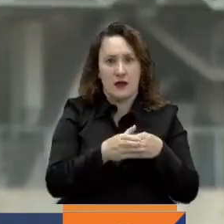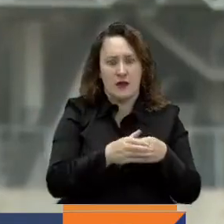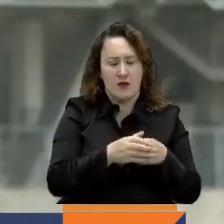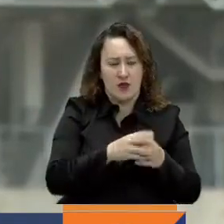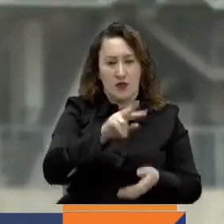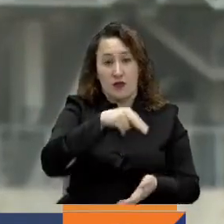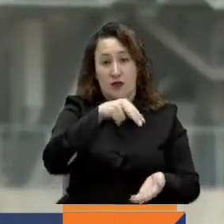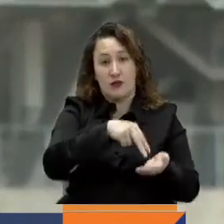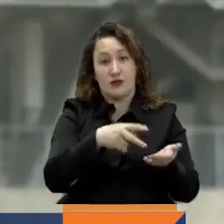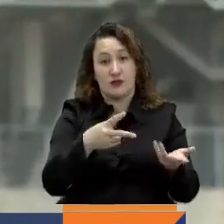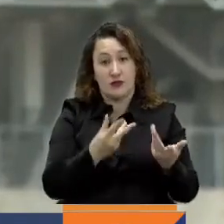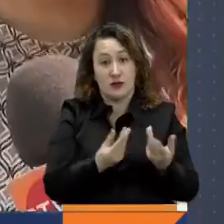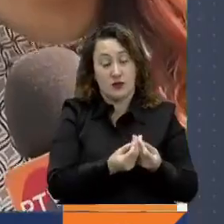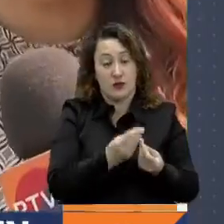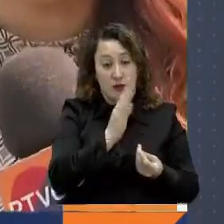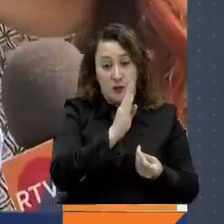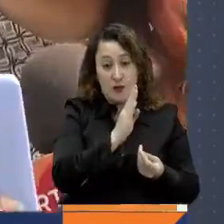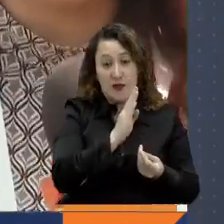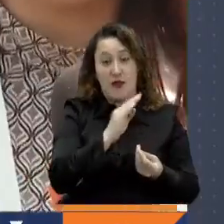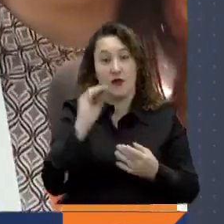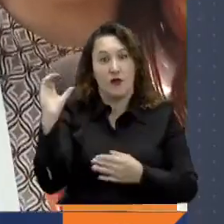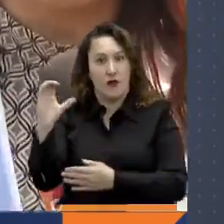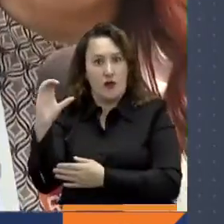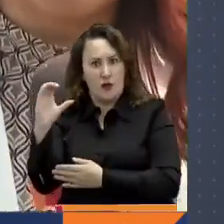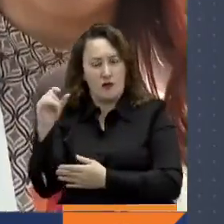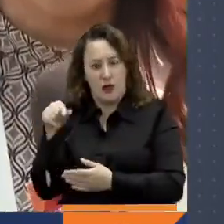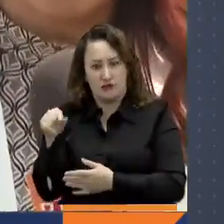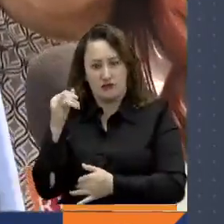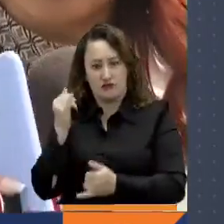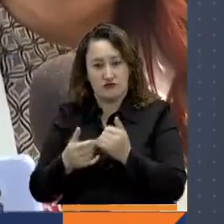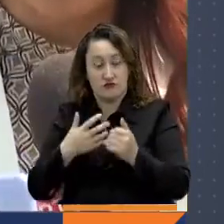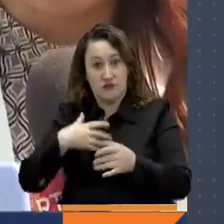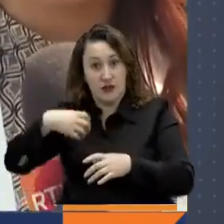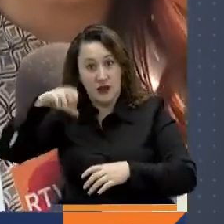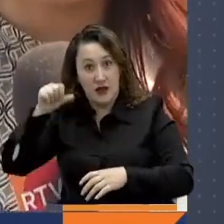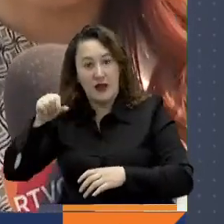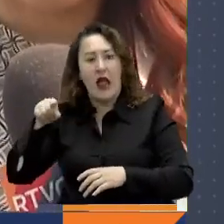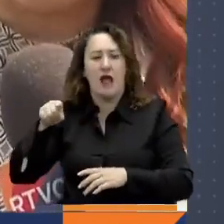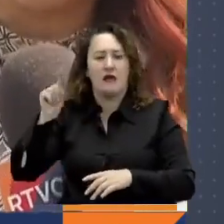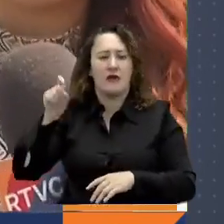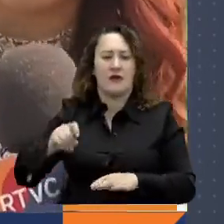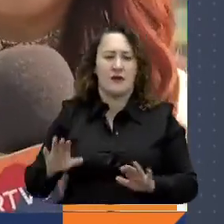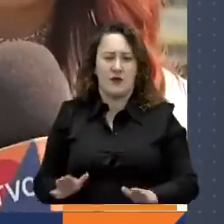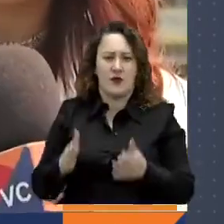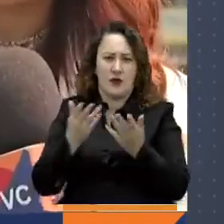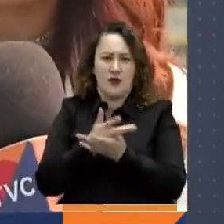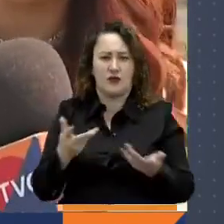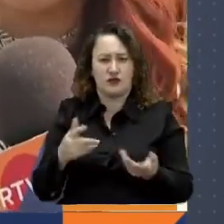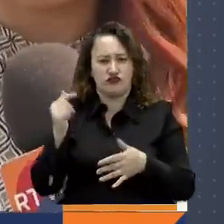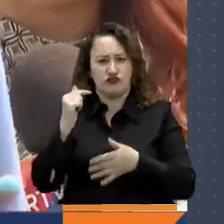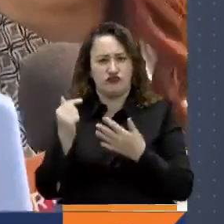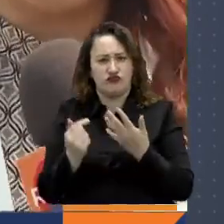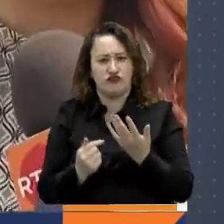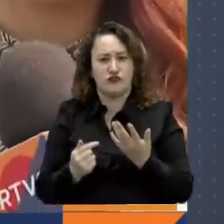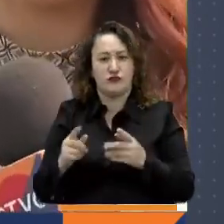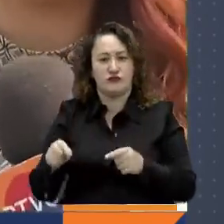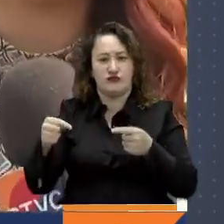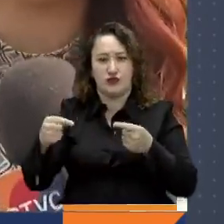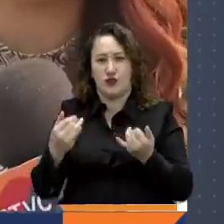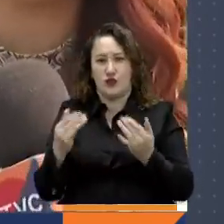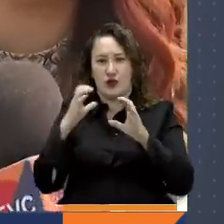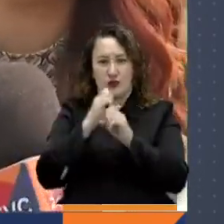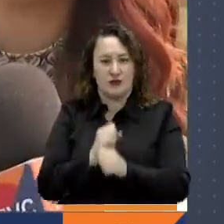el Grupo B y una Colombia que si bien terminó invicta ha tenido que mejorar ciertas cosas para lo que será el duelo de esta noche.